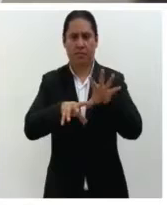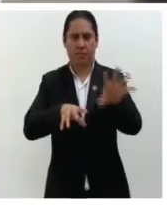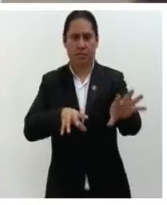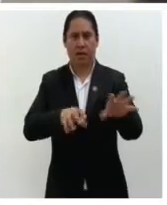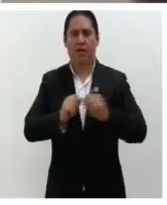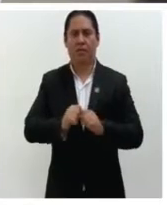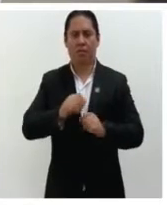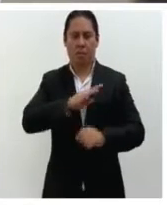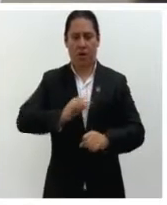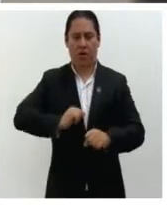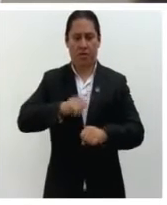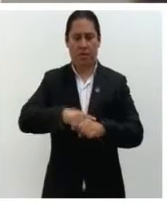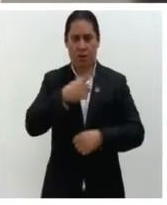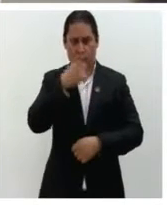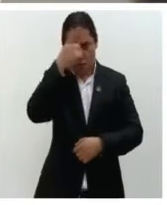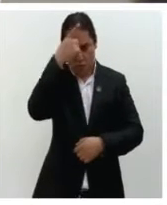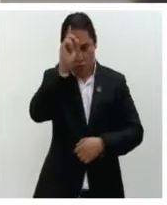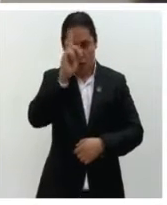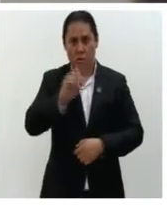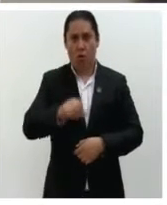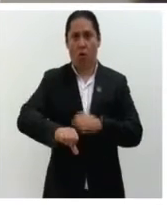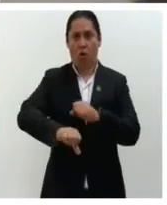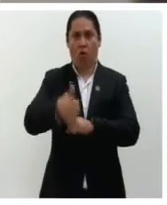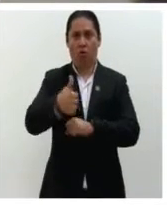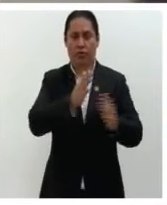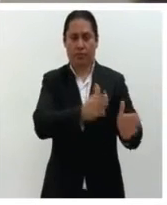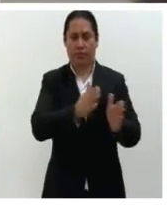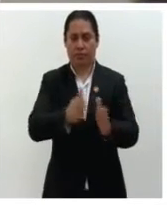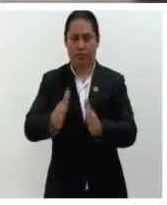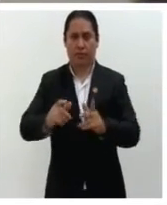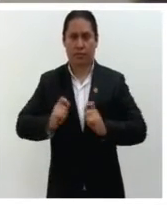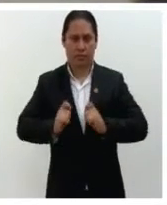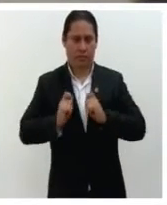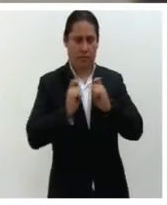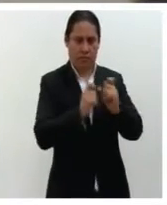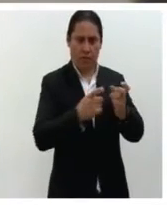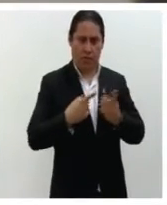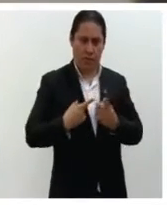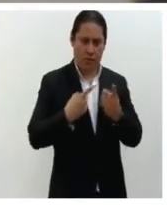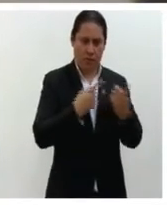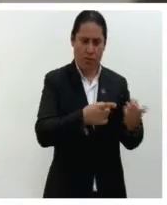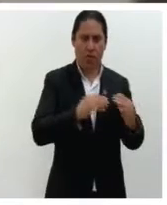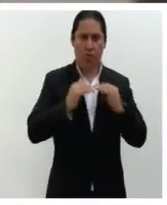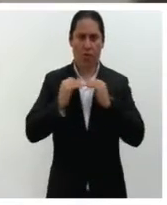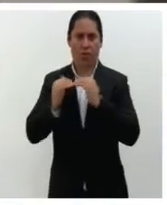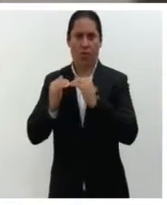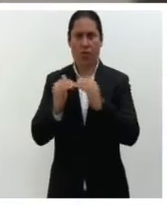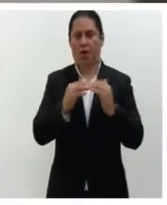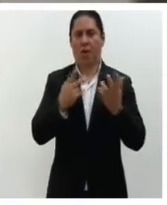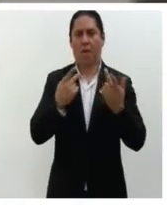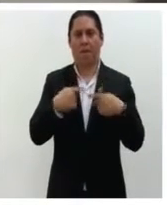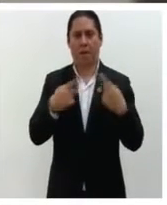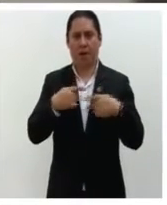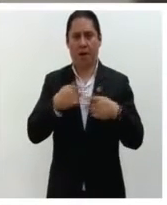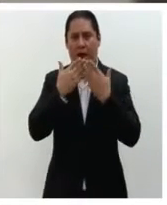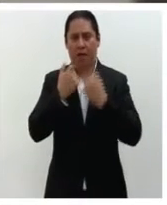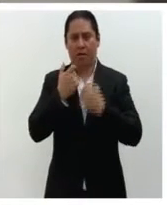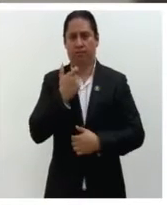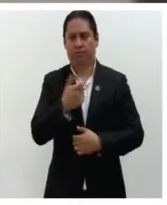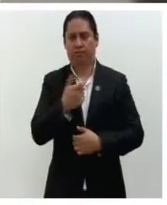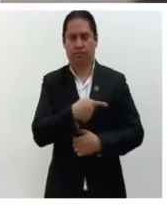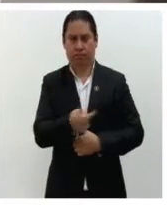patrimonio municipal 11 lotes de terreno para enajenarlos vía donación a favor de igual número de personas de escasos